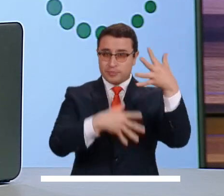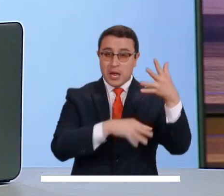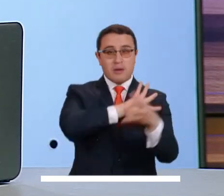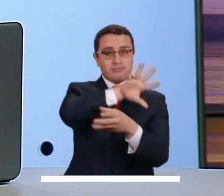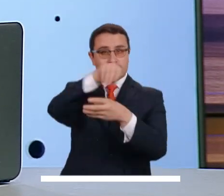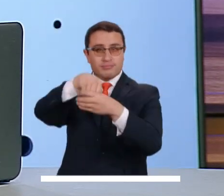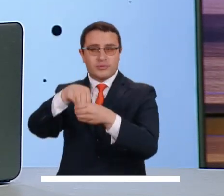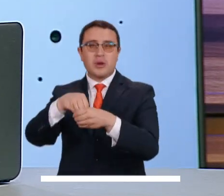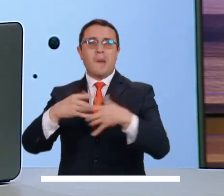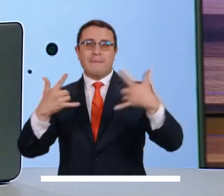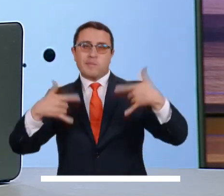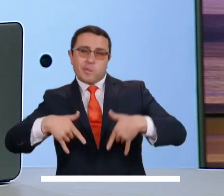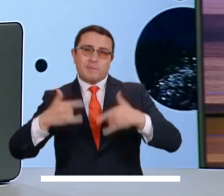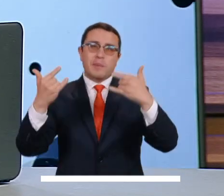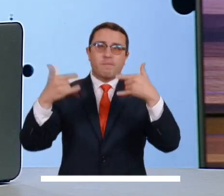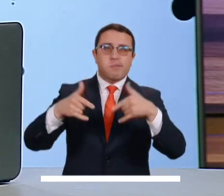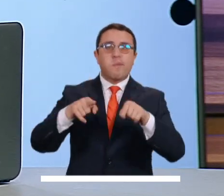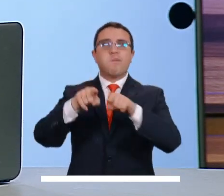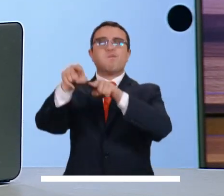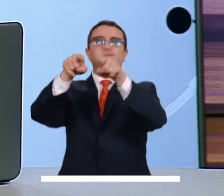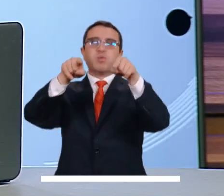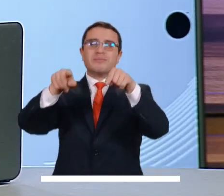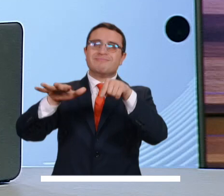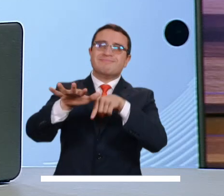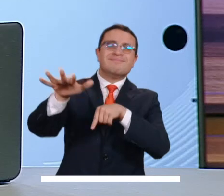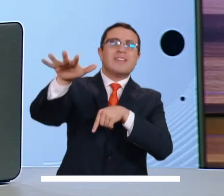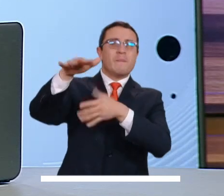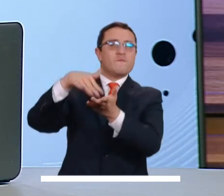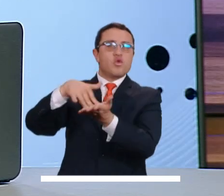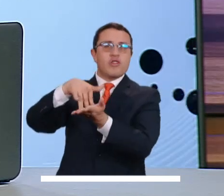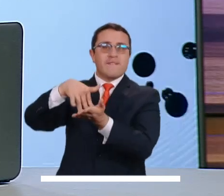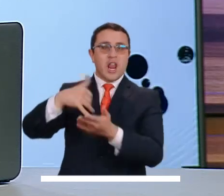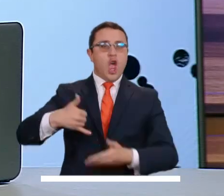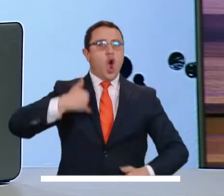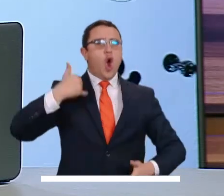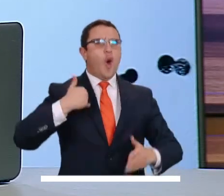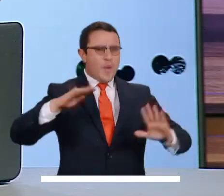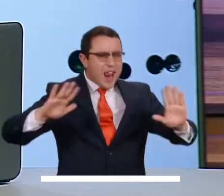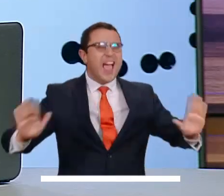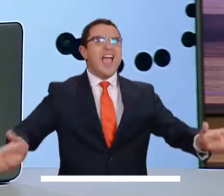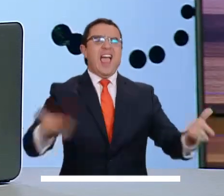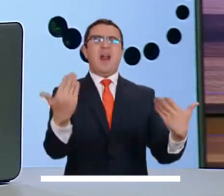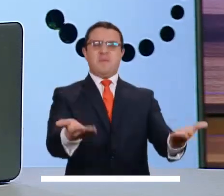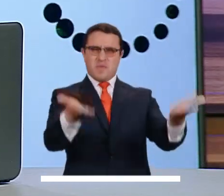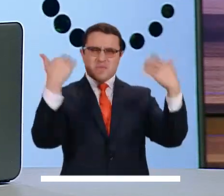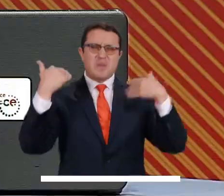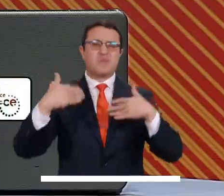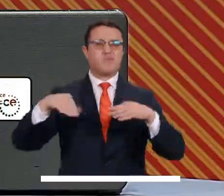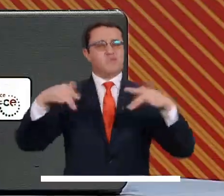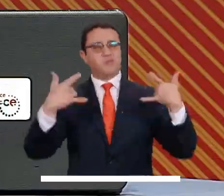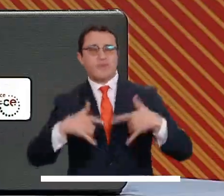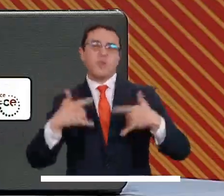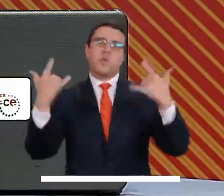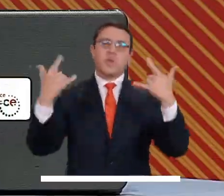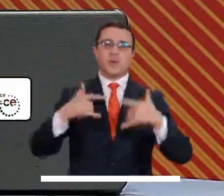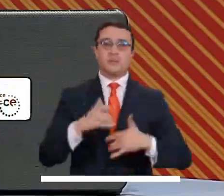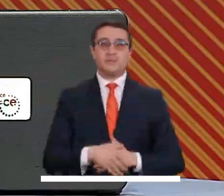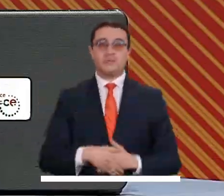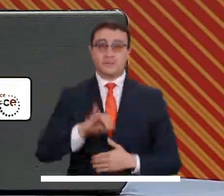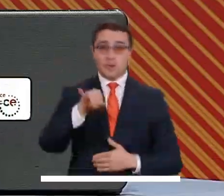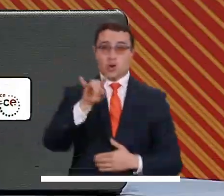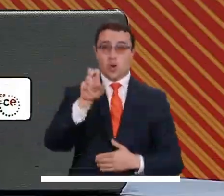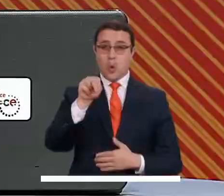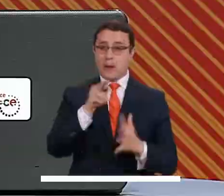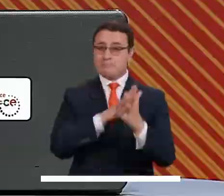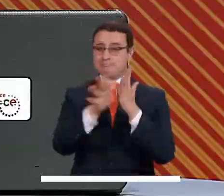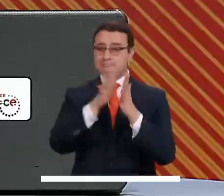llegar con rap a sectores vulnerables, apoyando a los jóvenes aficionados a que se contagien de este ritmo. Juan Manuel Escobar nos tiene